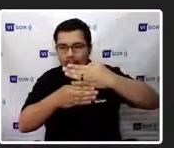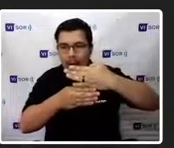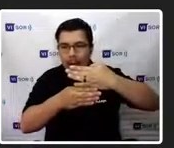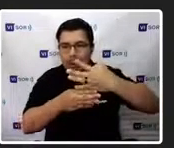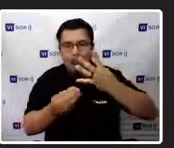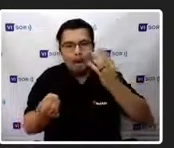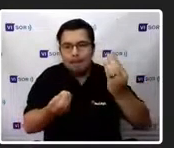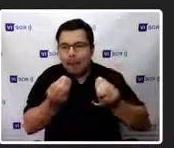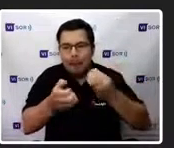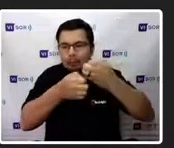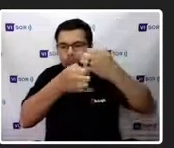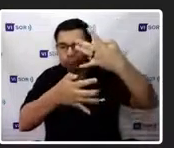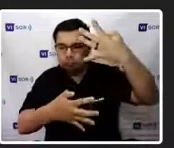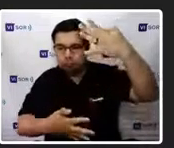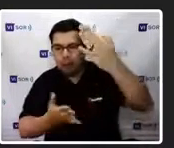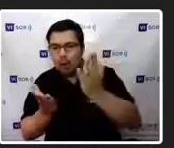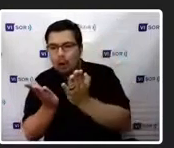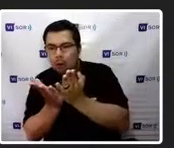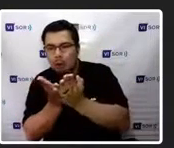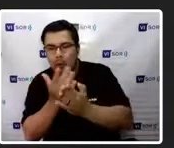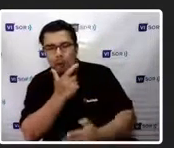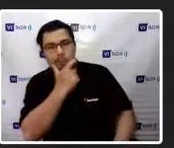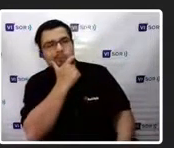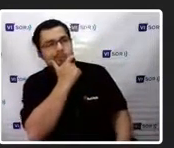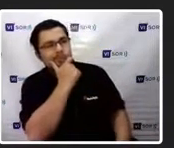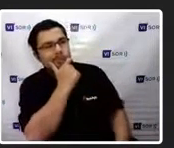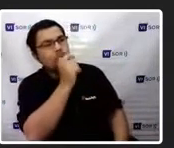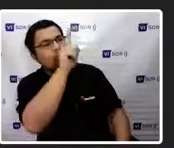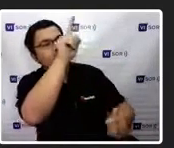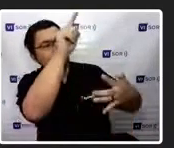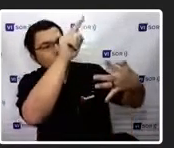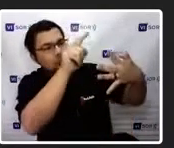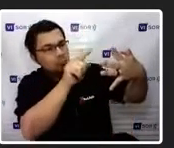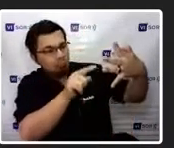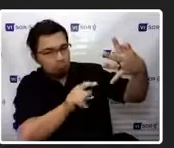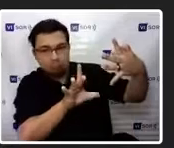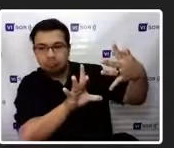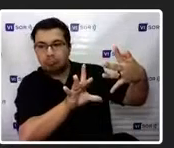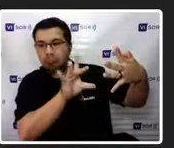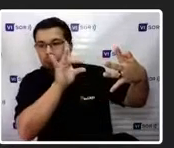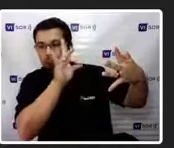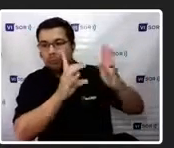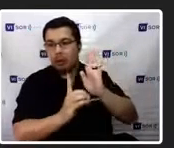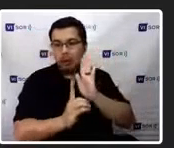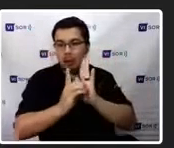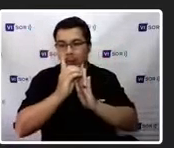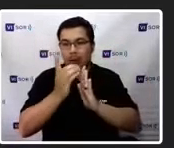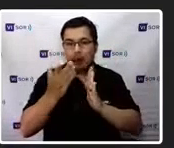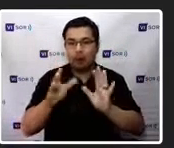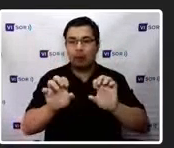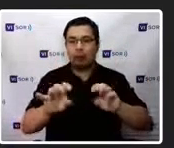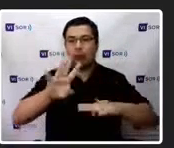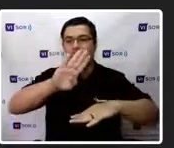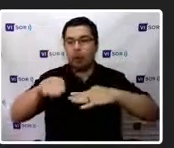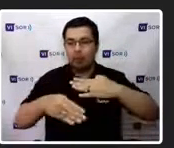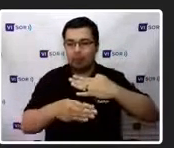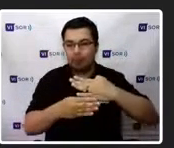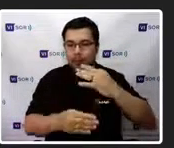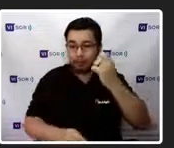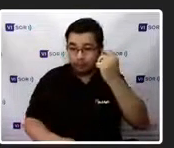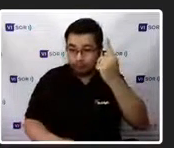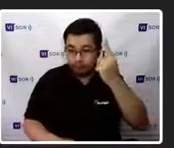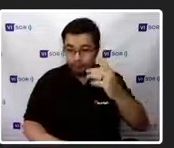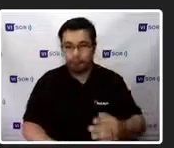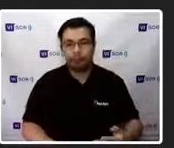es cierto?, de acuerdo a su interés, ir desarrollando esta formación complementaria. ¿Ya? Les mencioné al